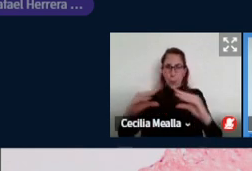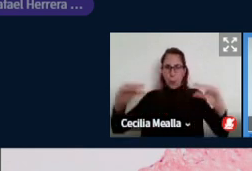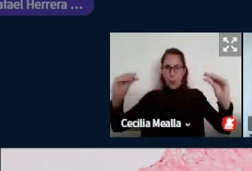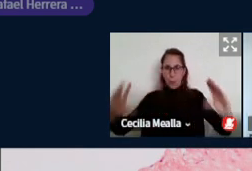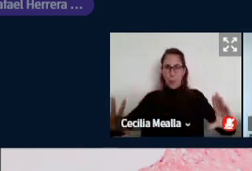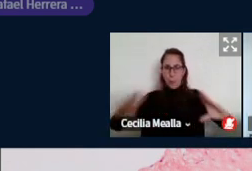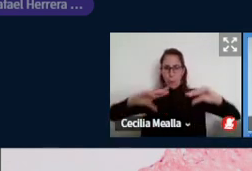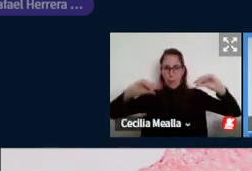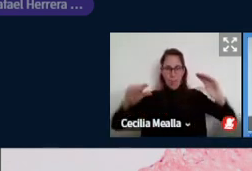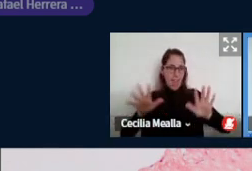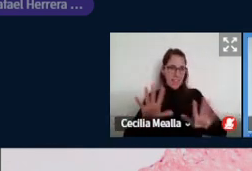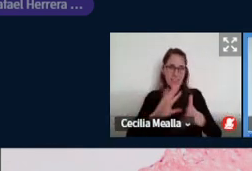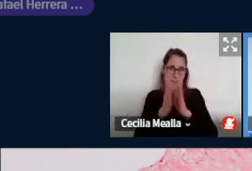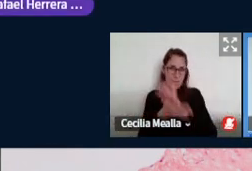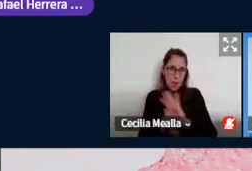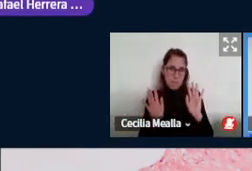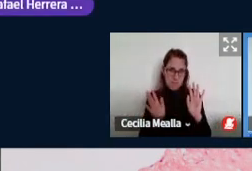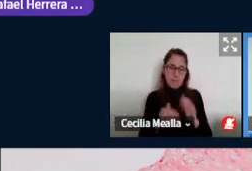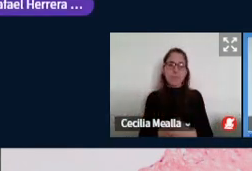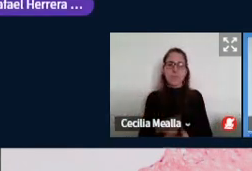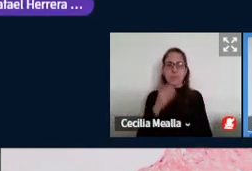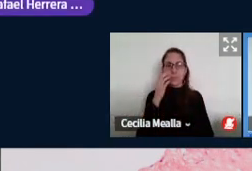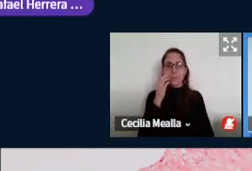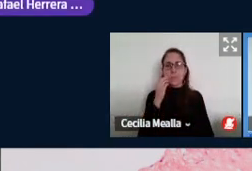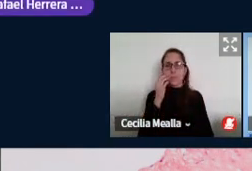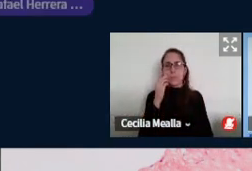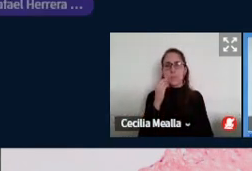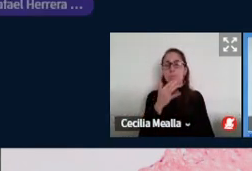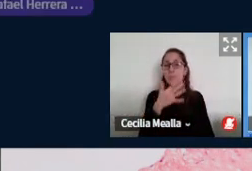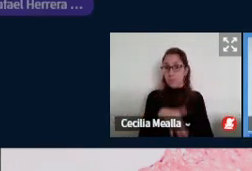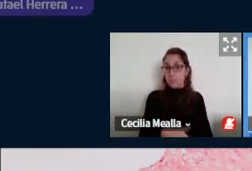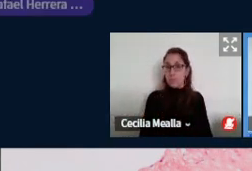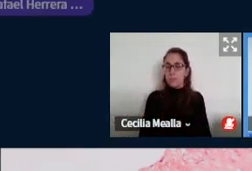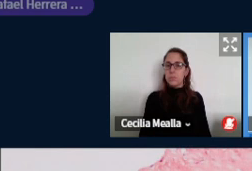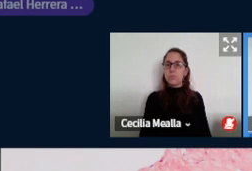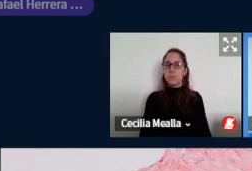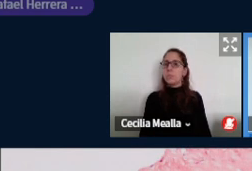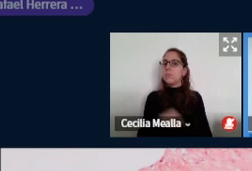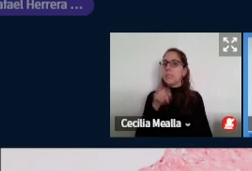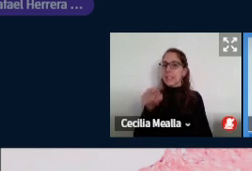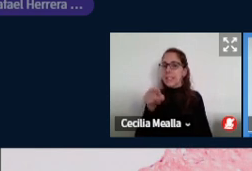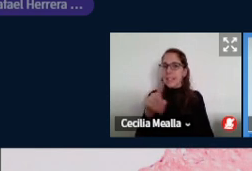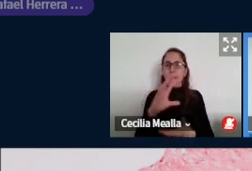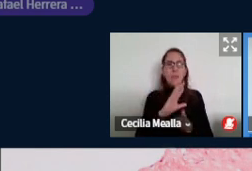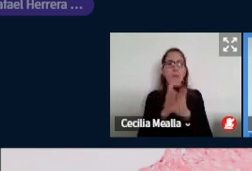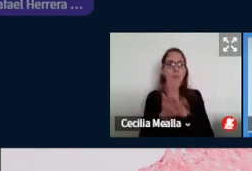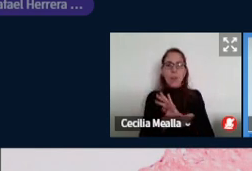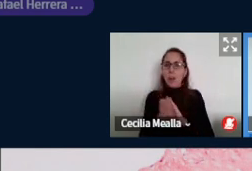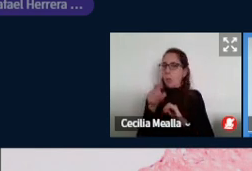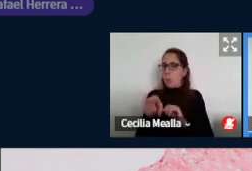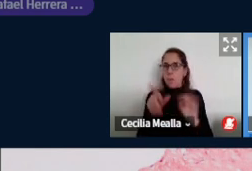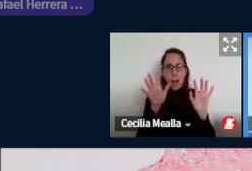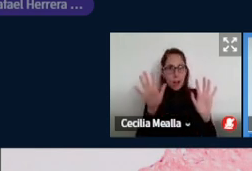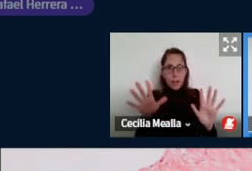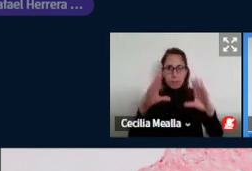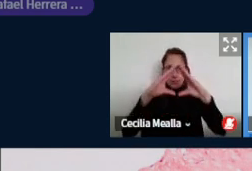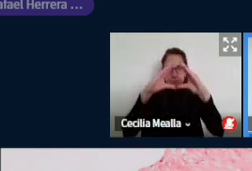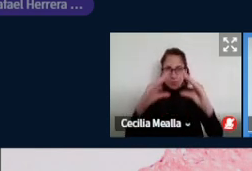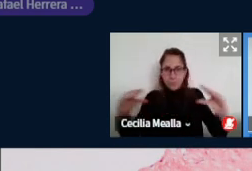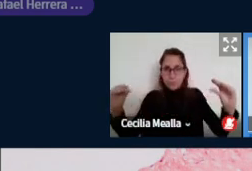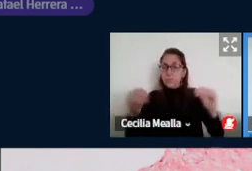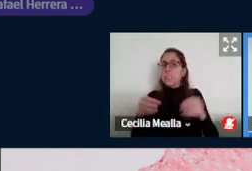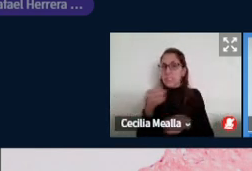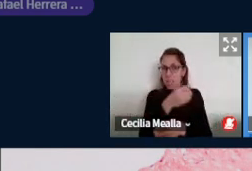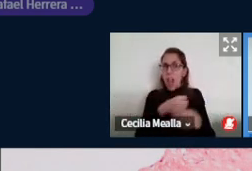con la otra. ¿Sí? Se ¿Se van entiende? solapando. Claro, esta es la forma, fíjense que son